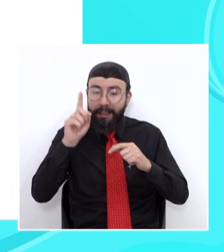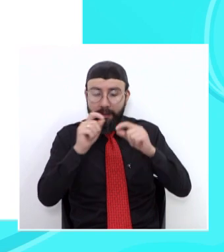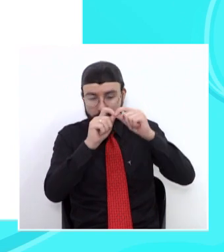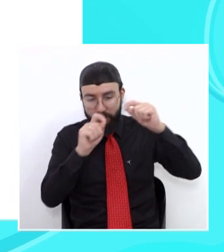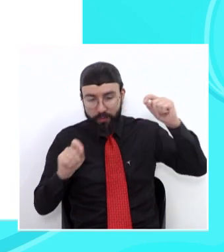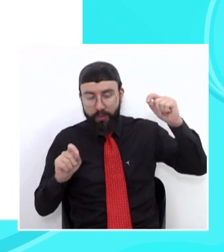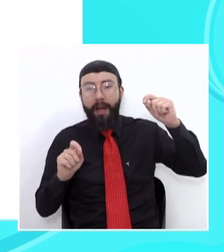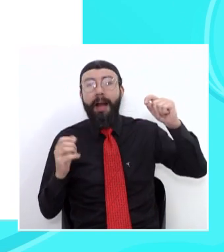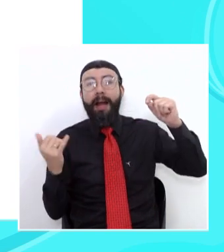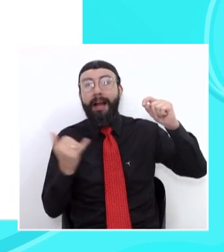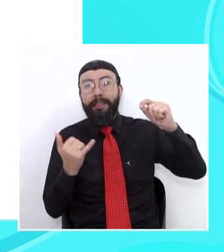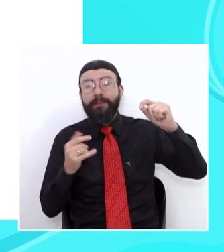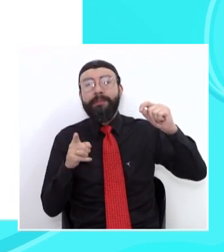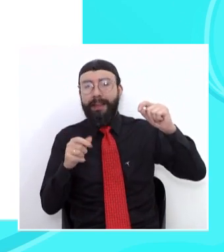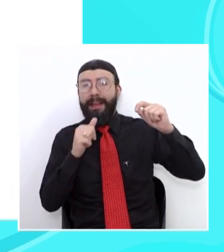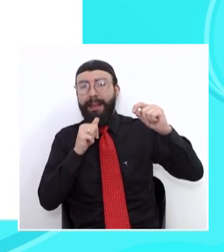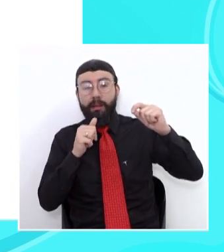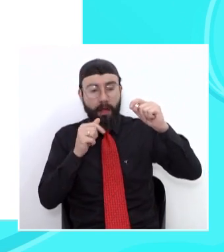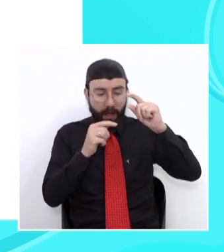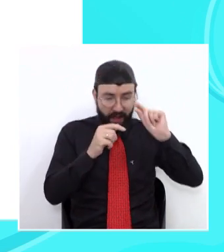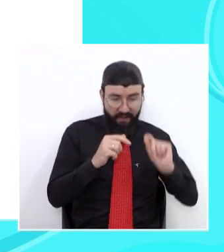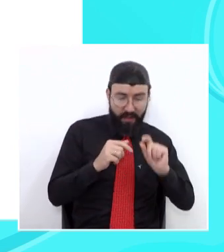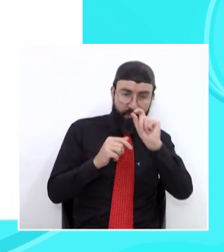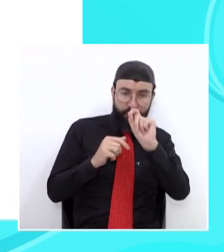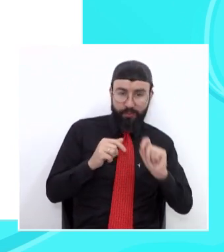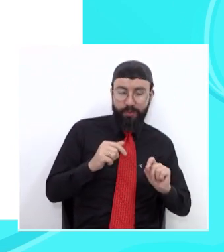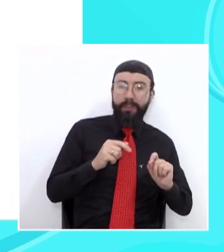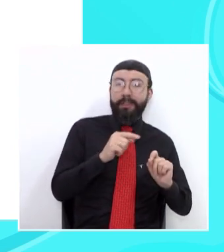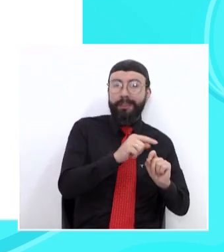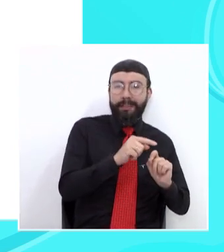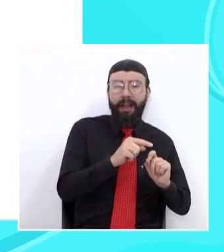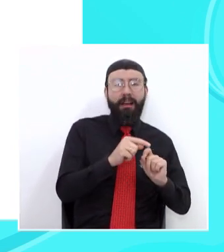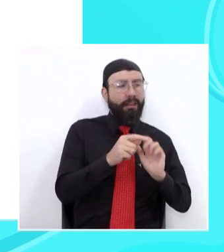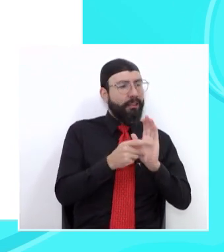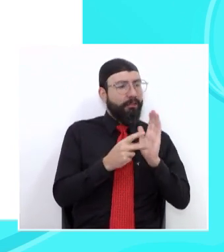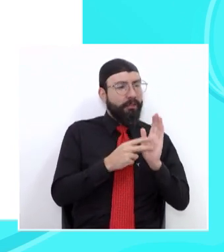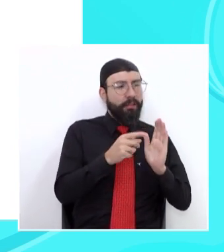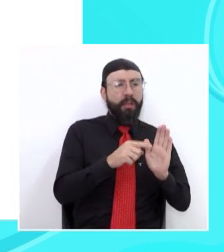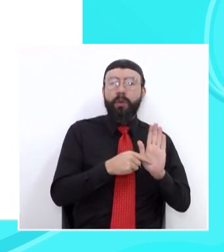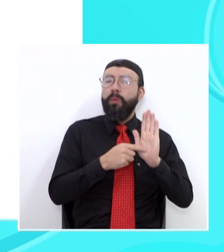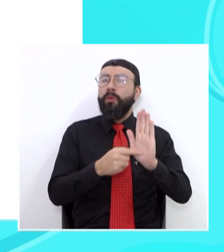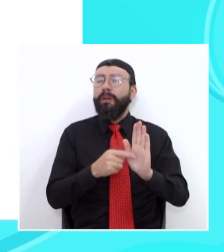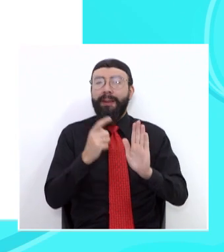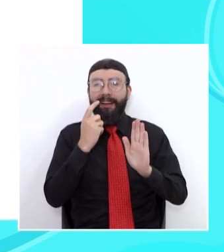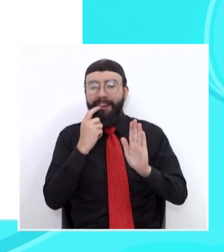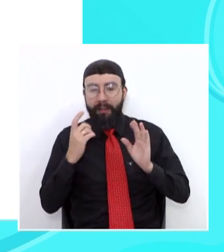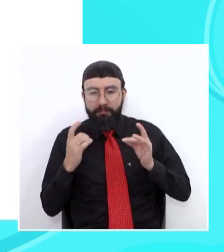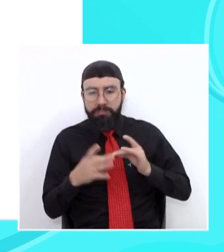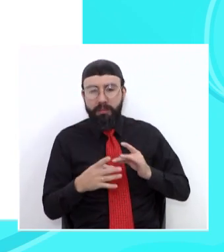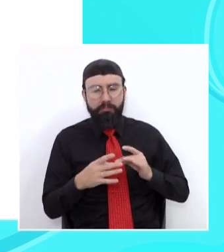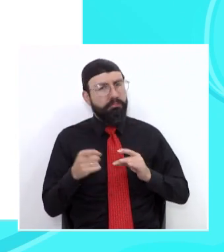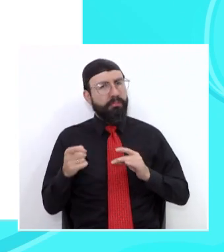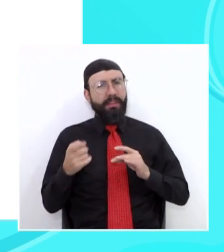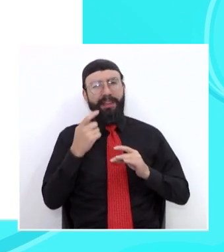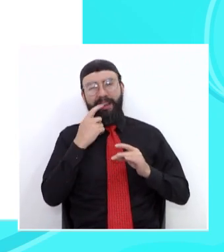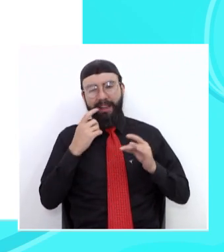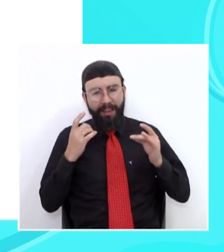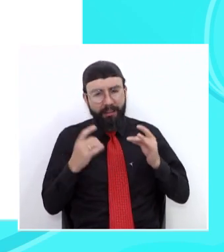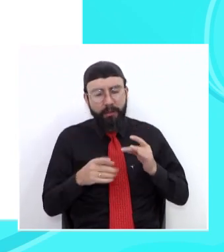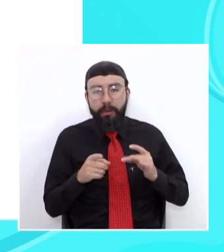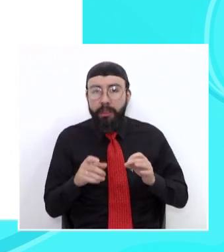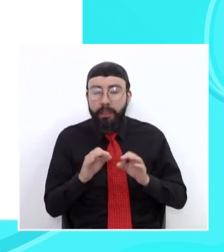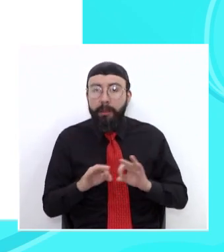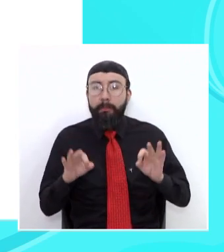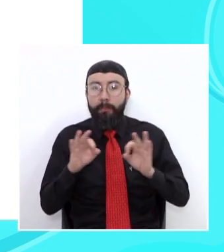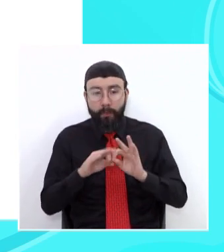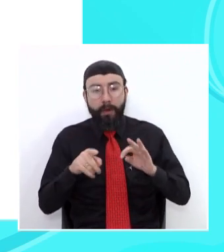agua, y en la parte inferior de la línea azul es la representación del metal. Y recordemos esa parte importante que es